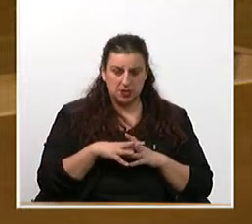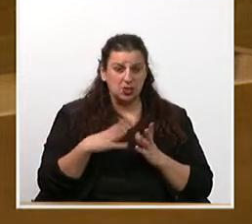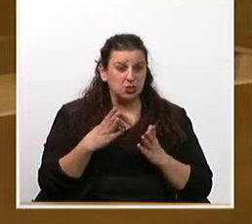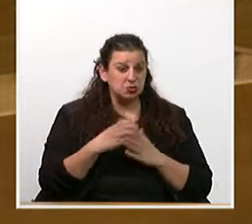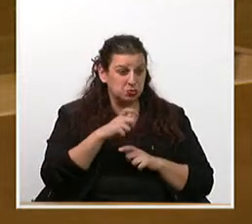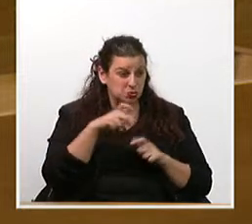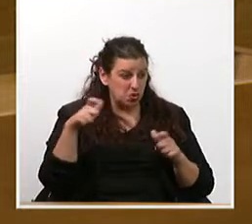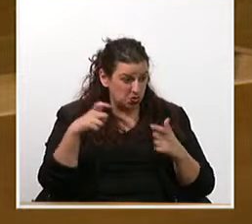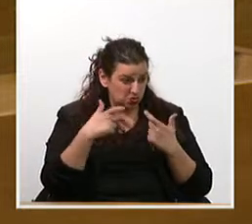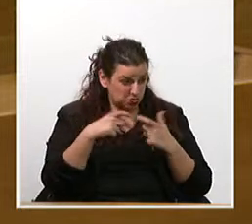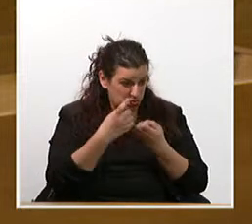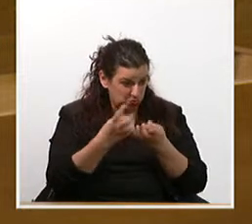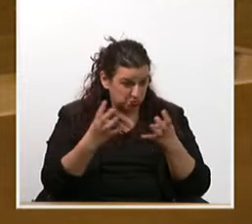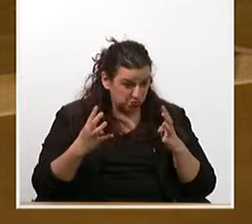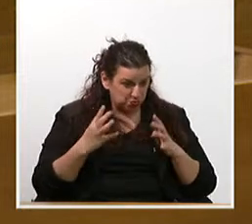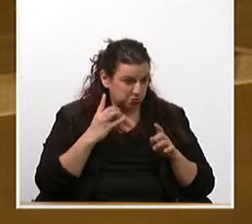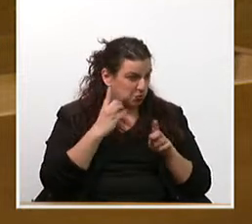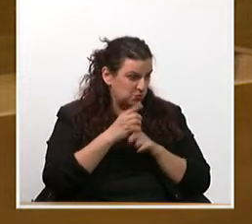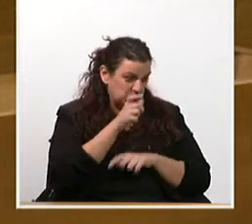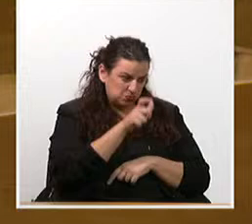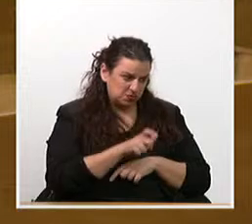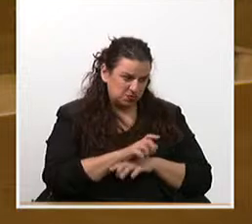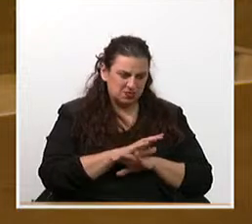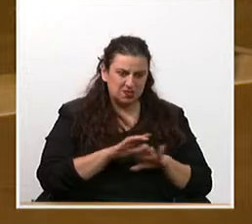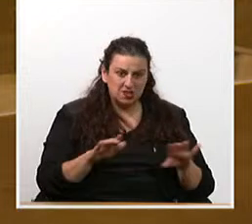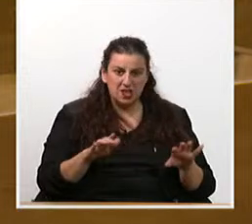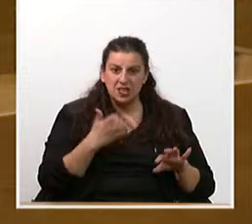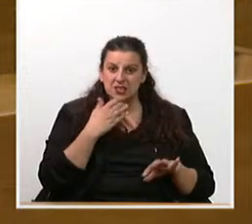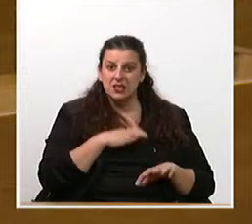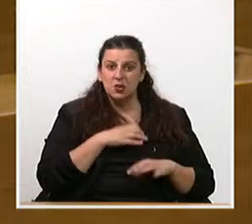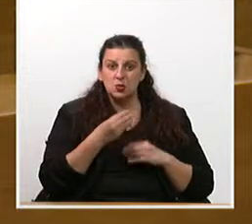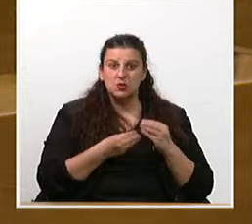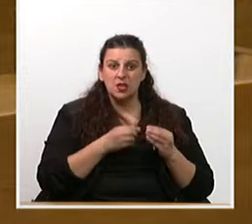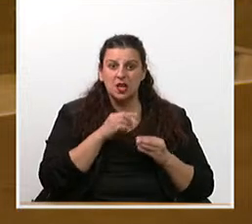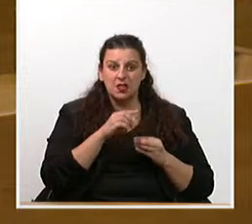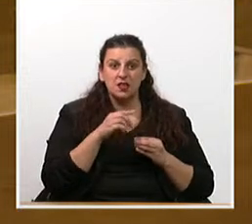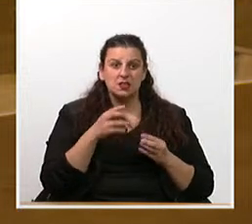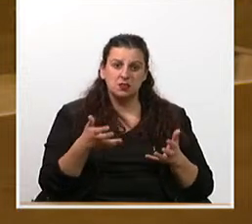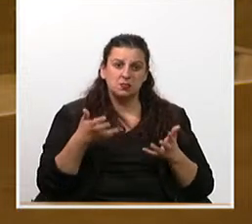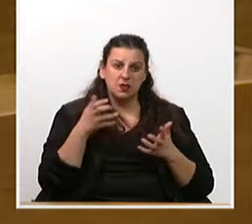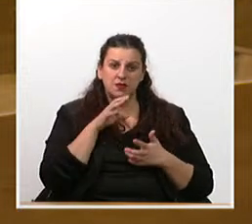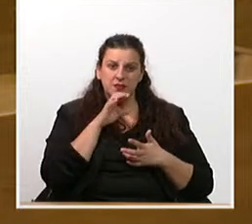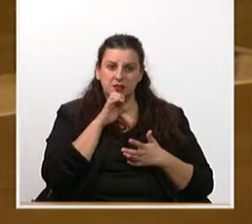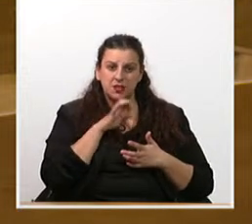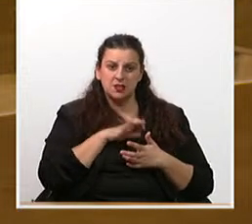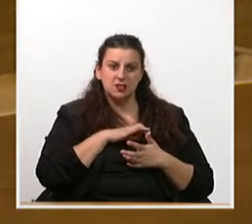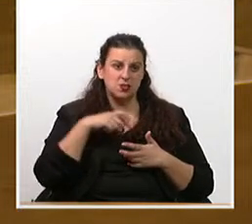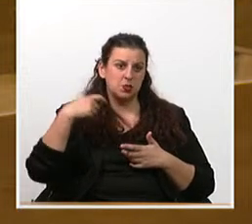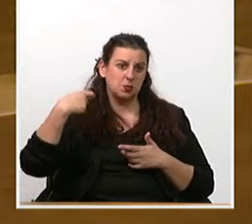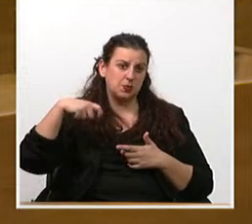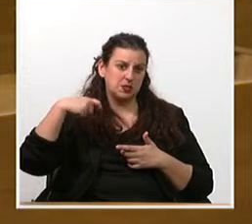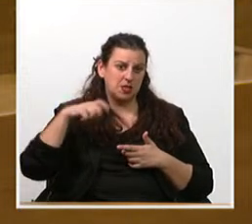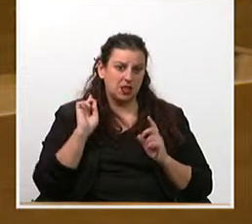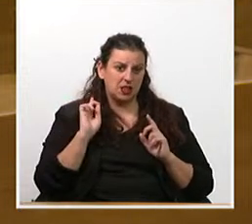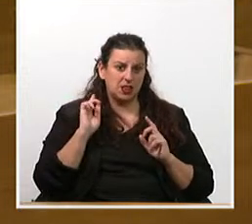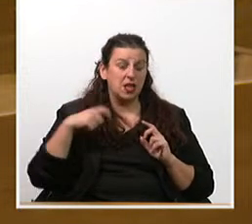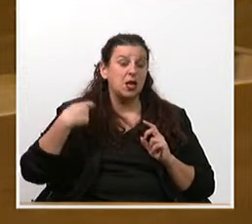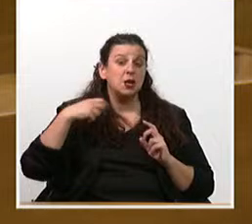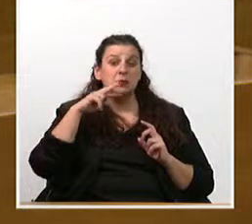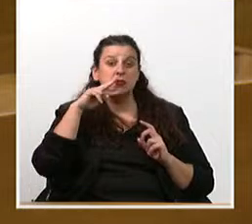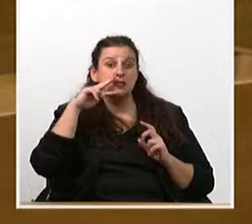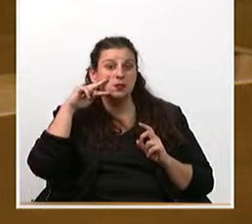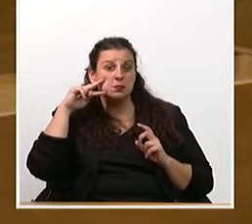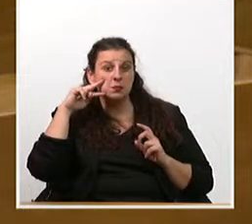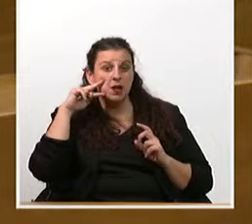conseller en contra y sa lati el señor presidente el presid